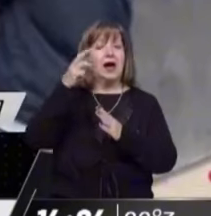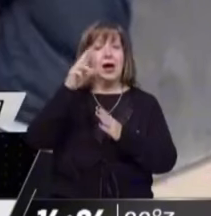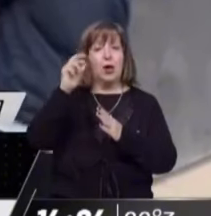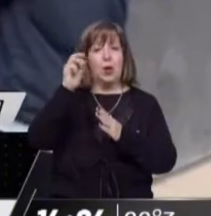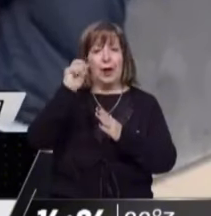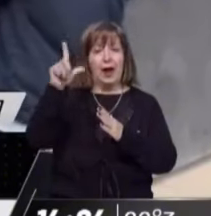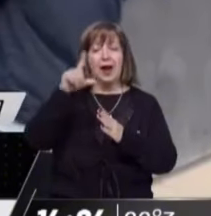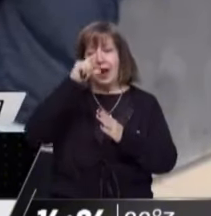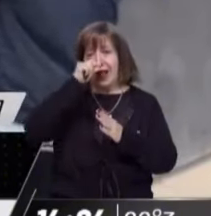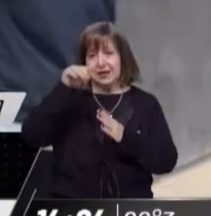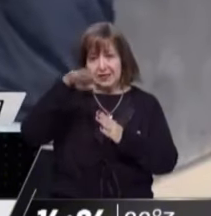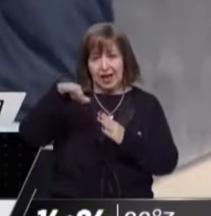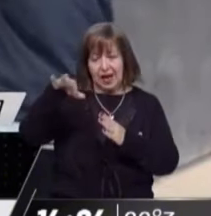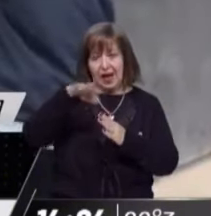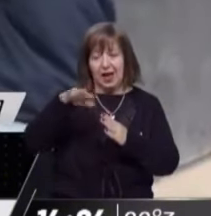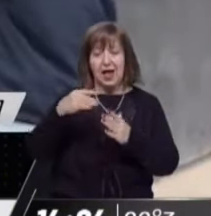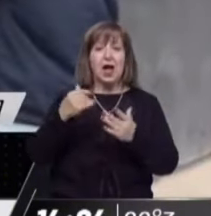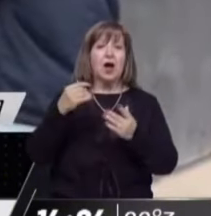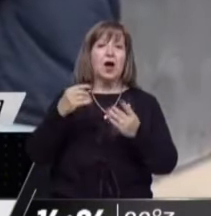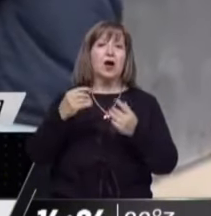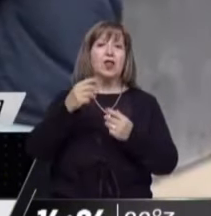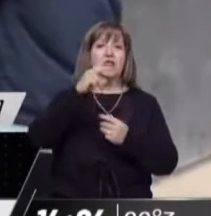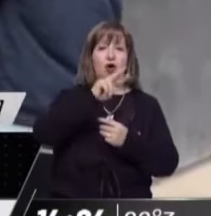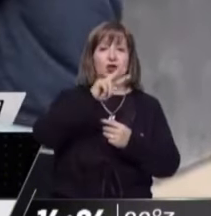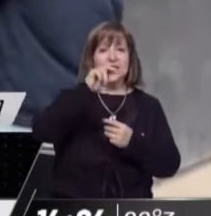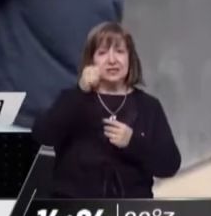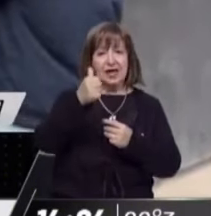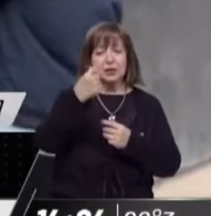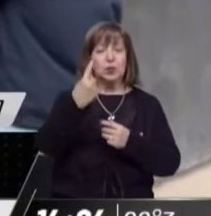Las Heras. Y bueno, dejarle nuestro contacto que es